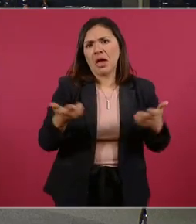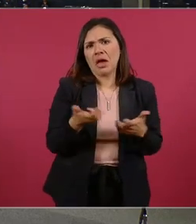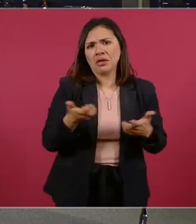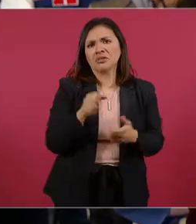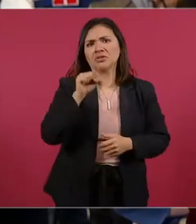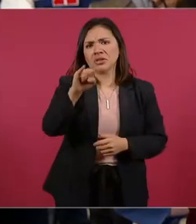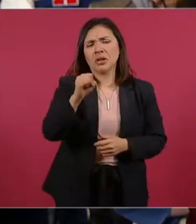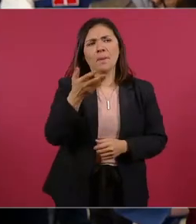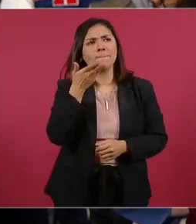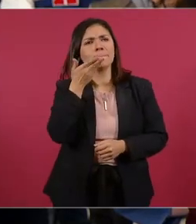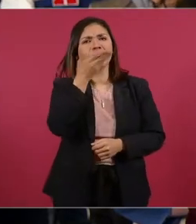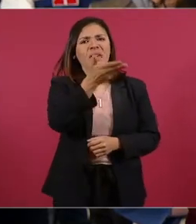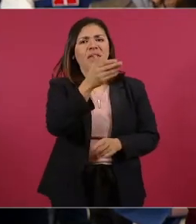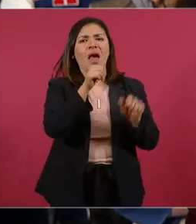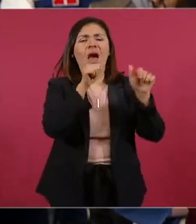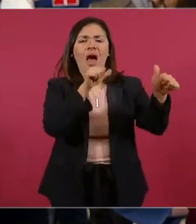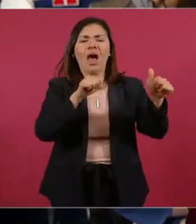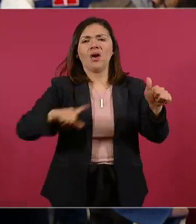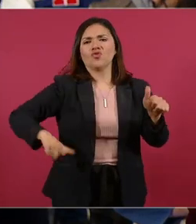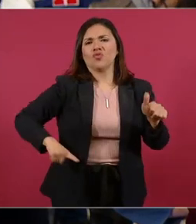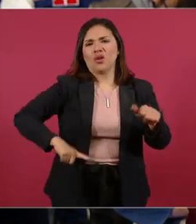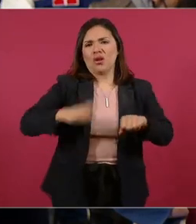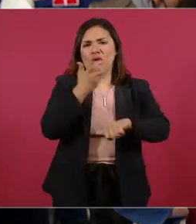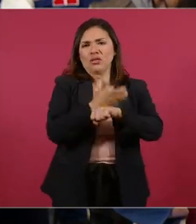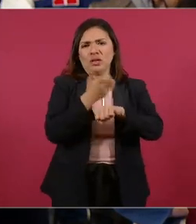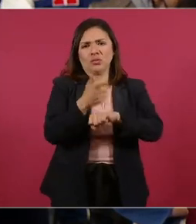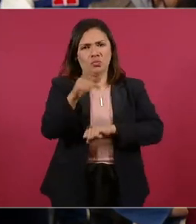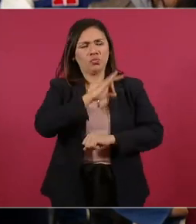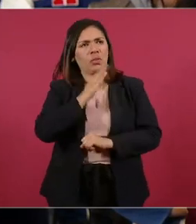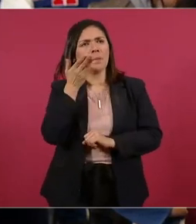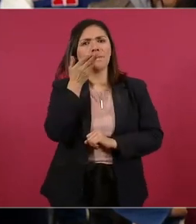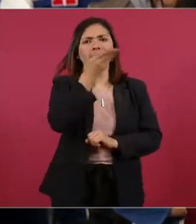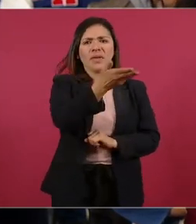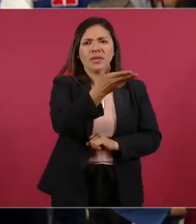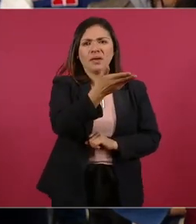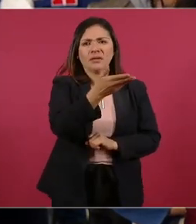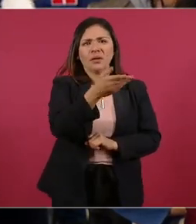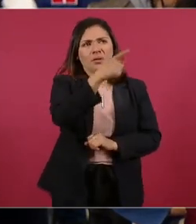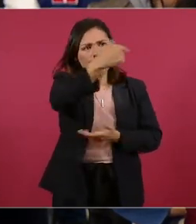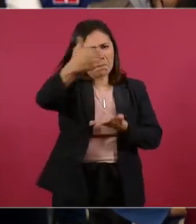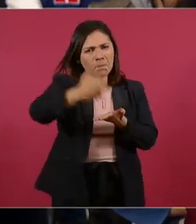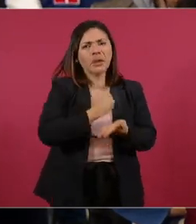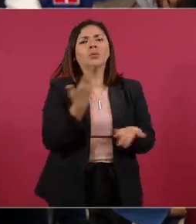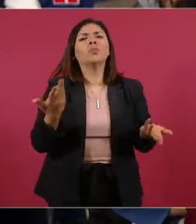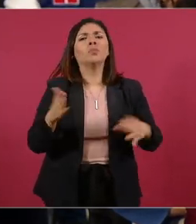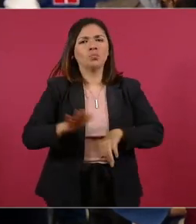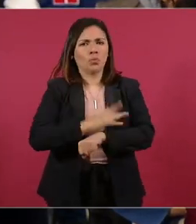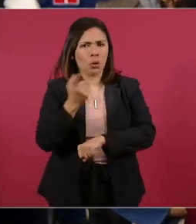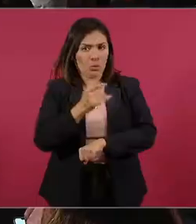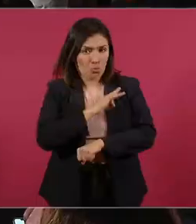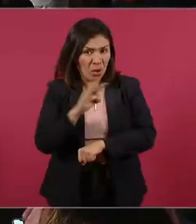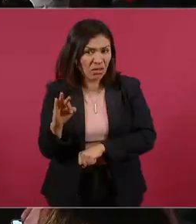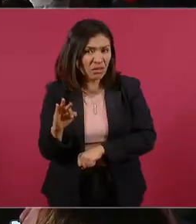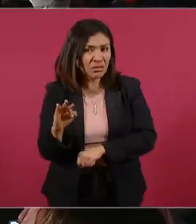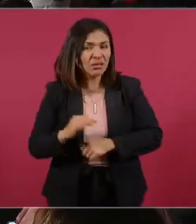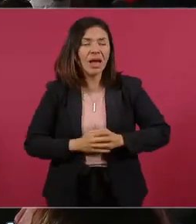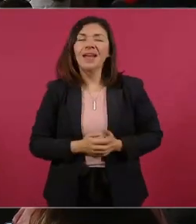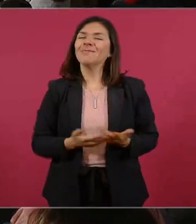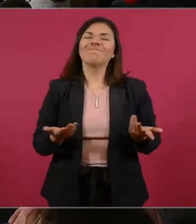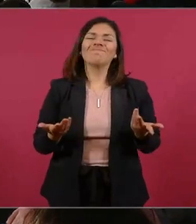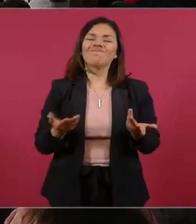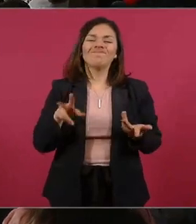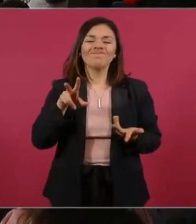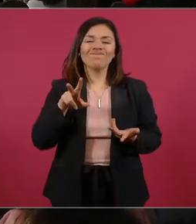una petición formal al gobierno de Estados Unidos, pues, sobre este injerencismo? No, es